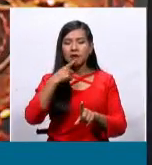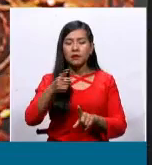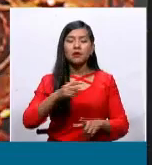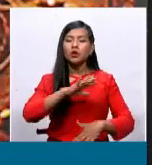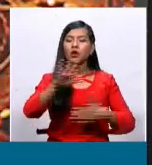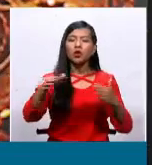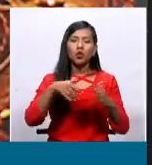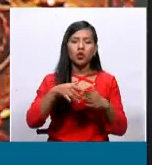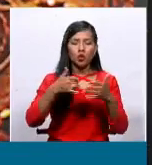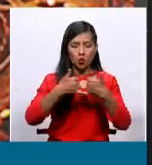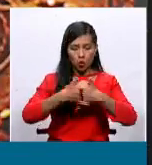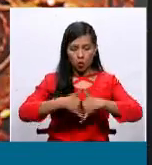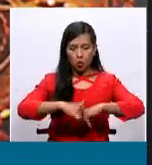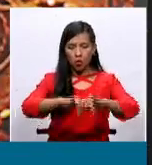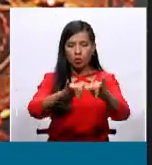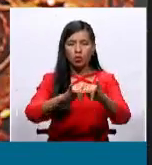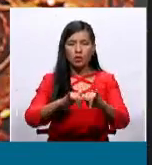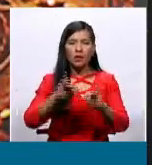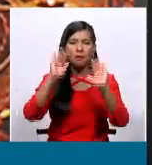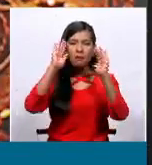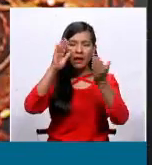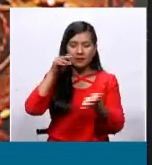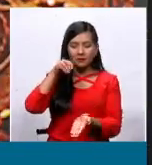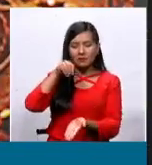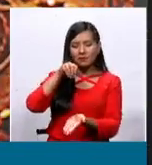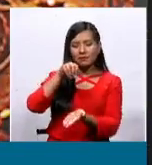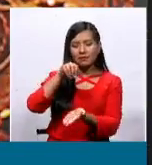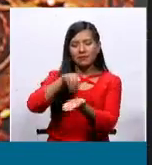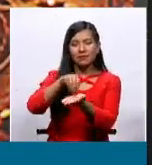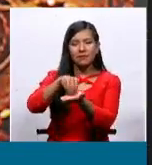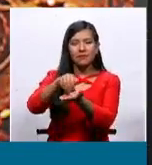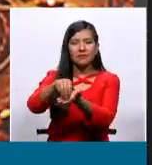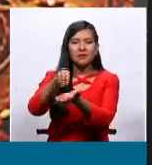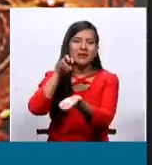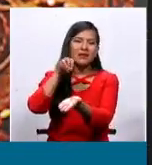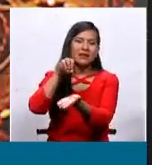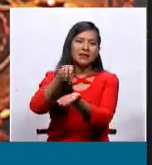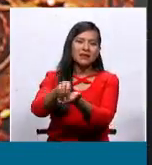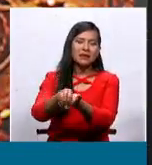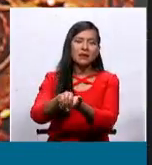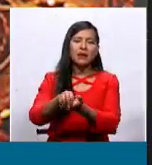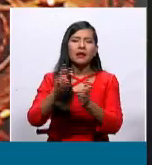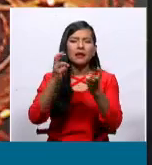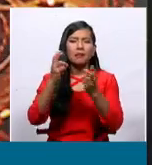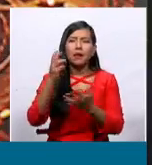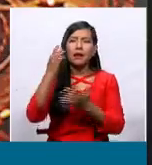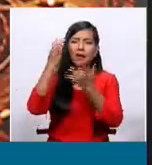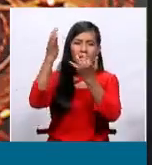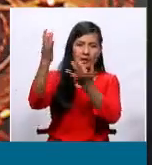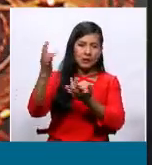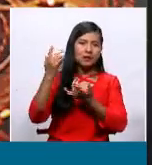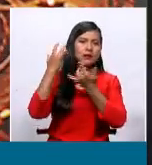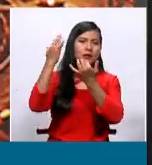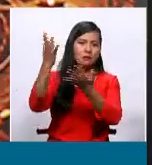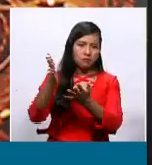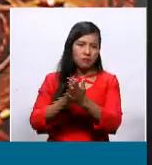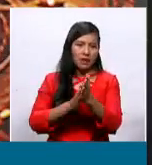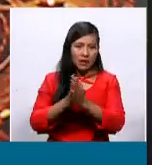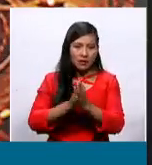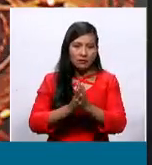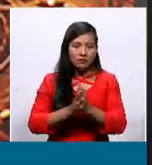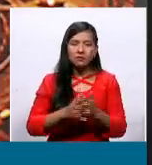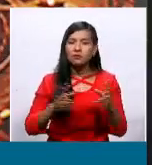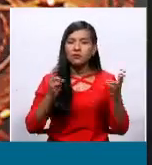sembrando esperanza. Es efectivamente una frase muy interesante en lo que llena, en lo que significa para la